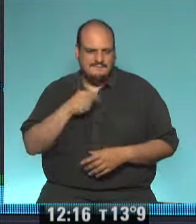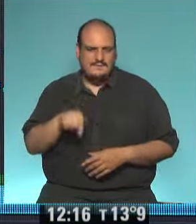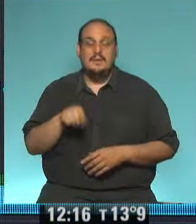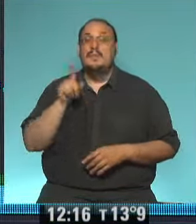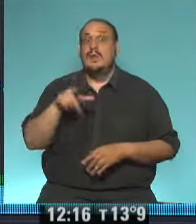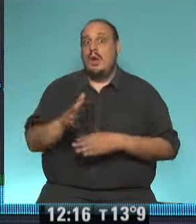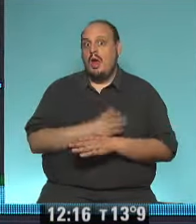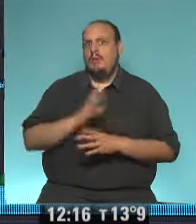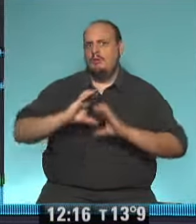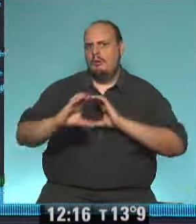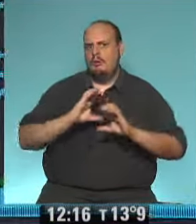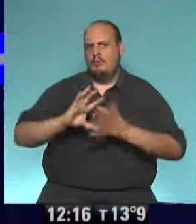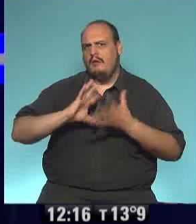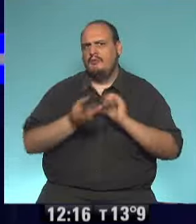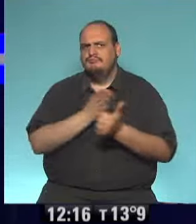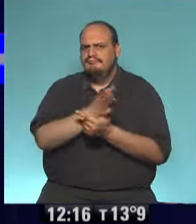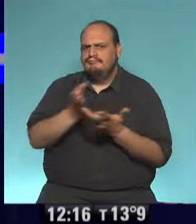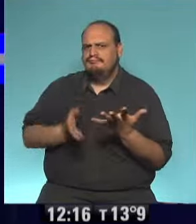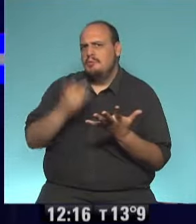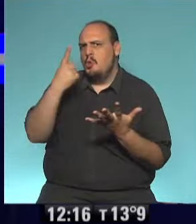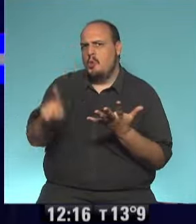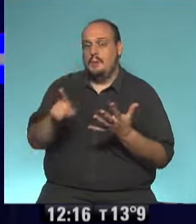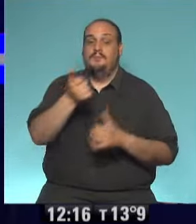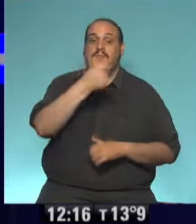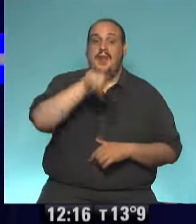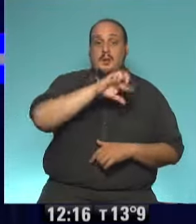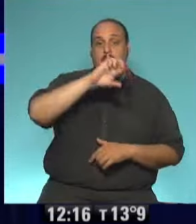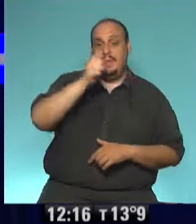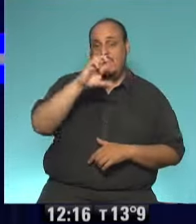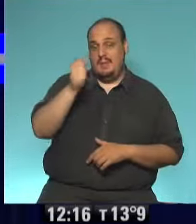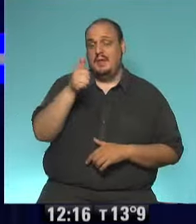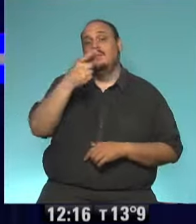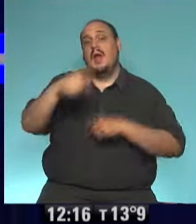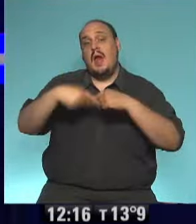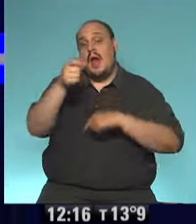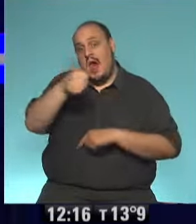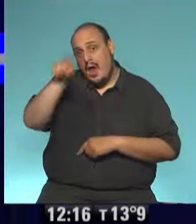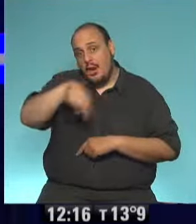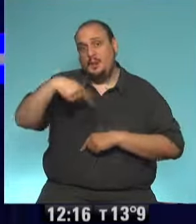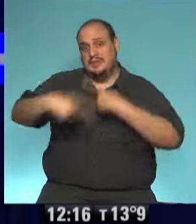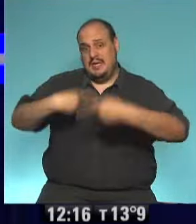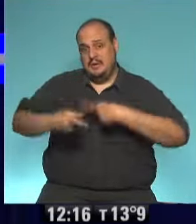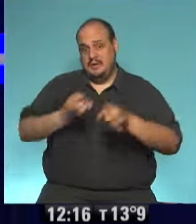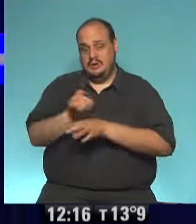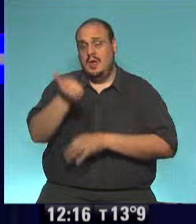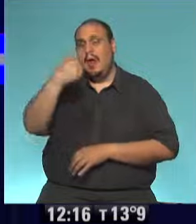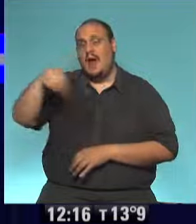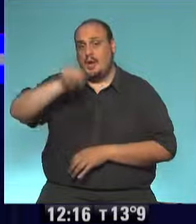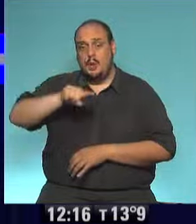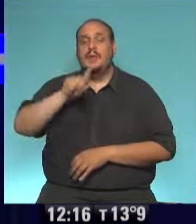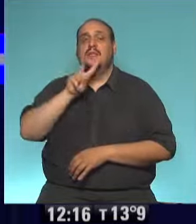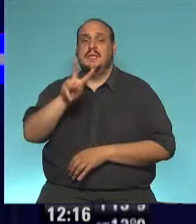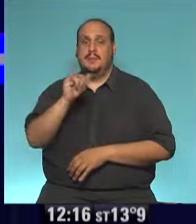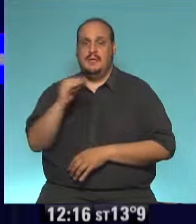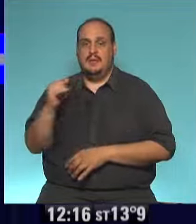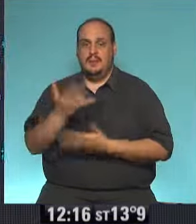redes de comunicación, Carolina. Las redes de comunicación son arroba canal Pacapaca, arroba seguimos educando y arroba tv-bajo.